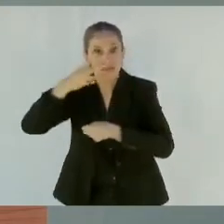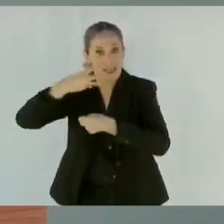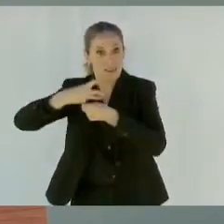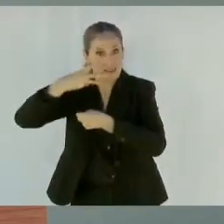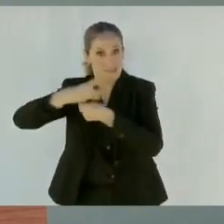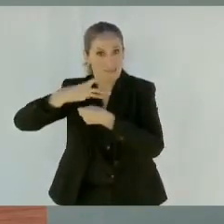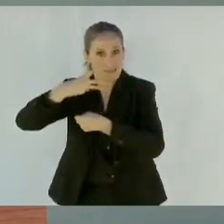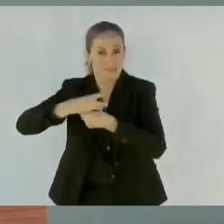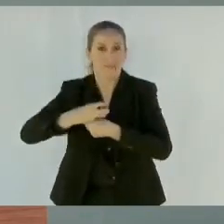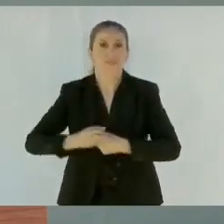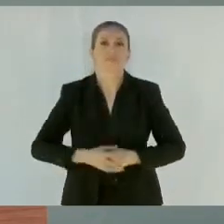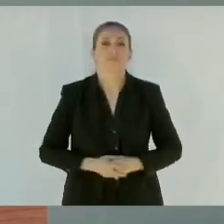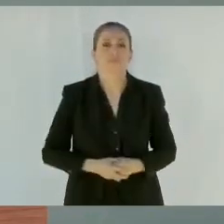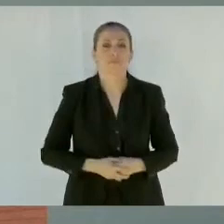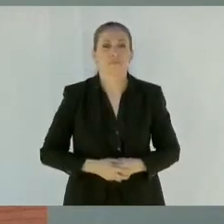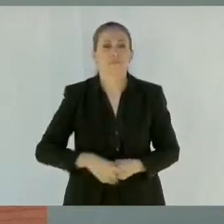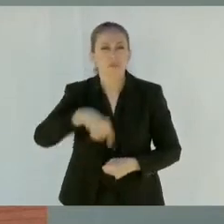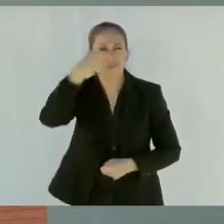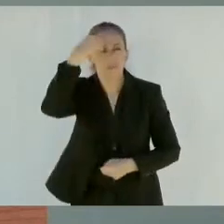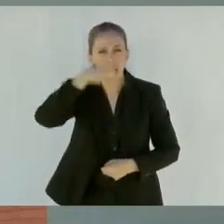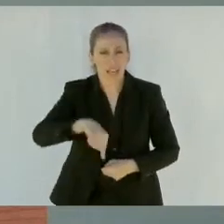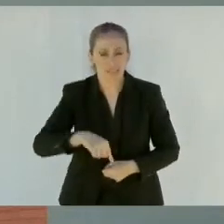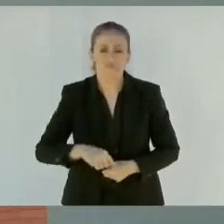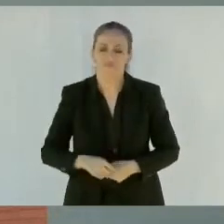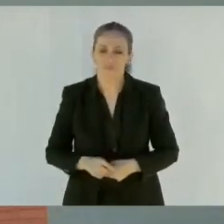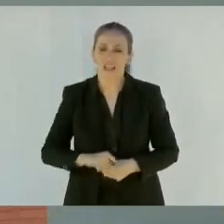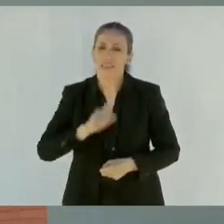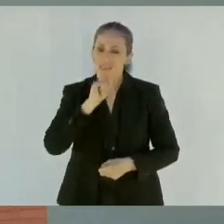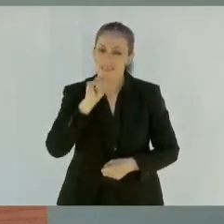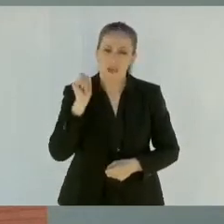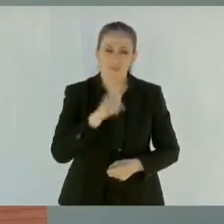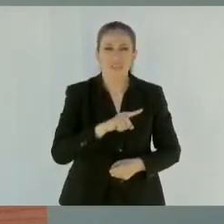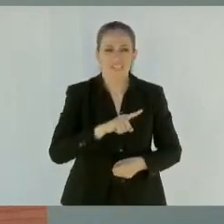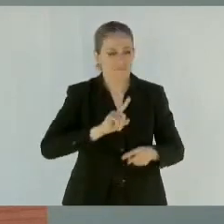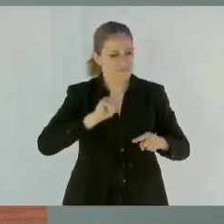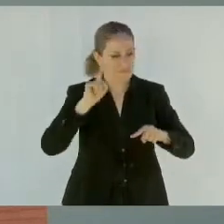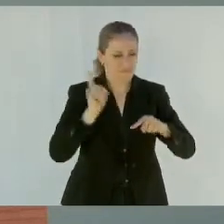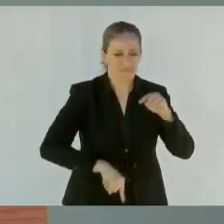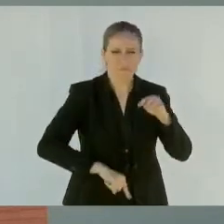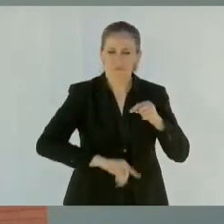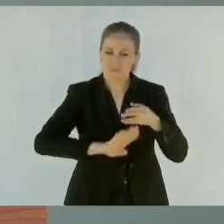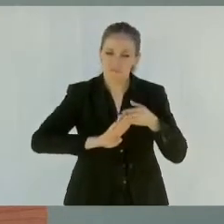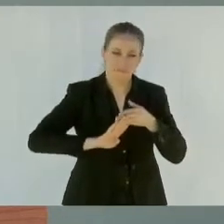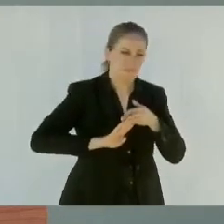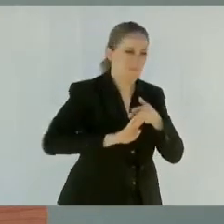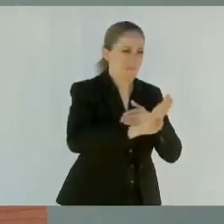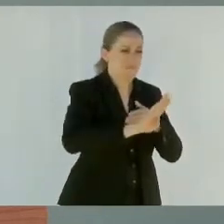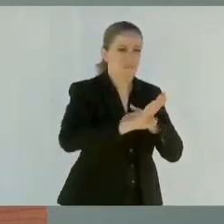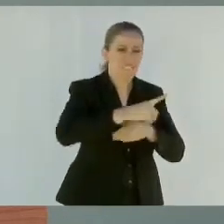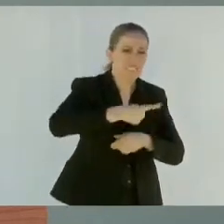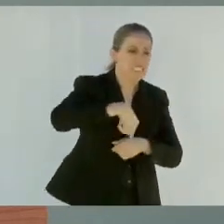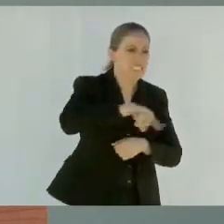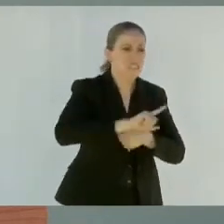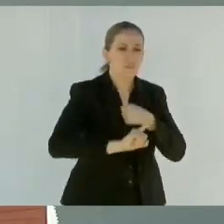para desterrar la corrupción de nuestro país, porque sin duda eso es